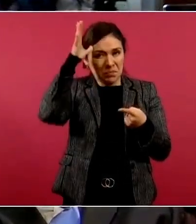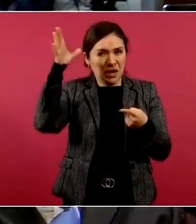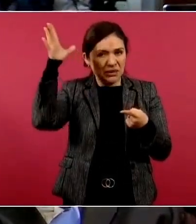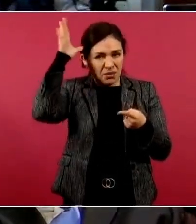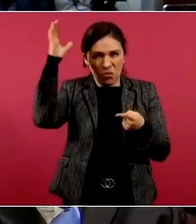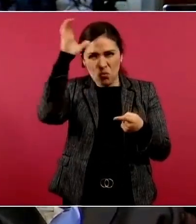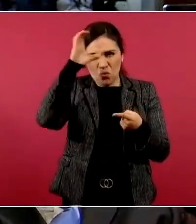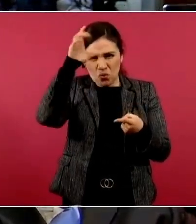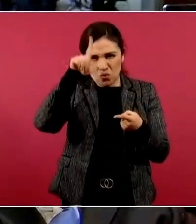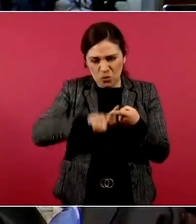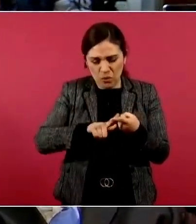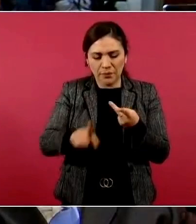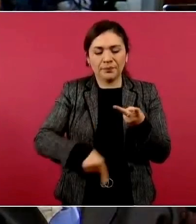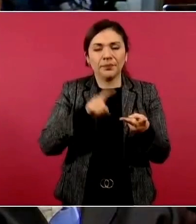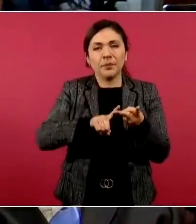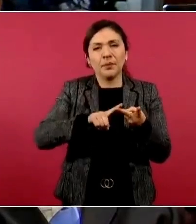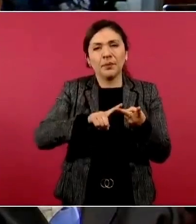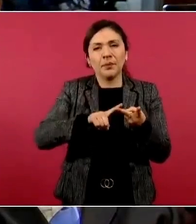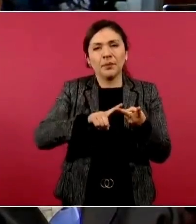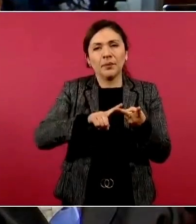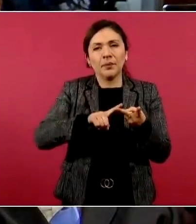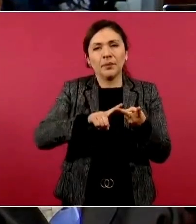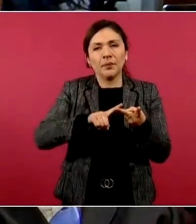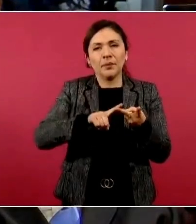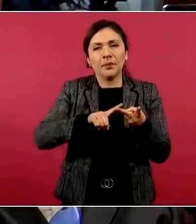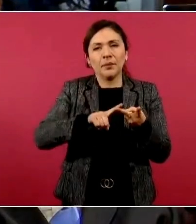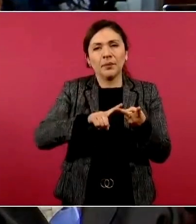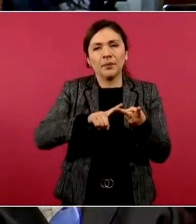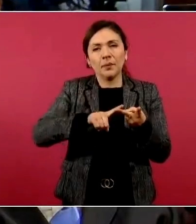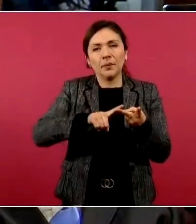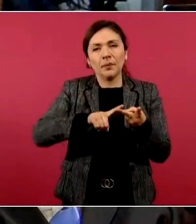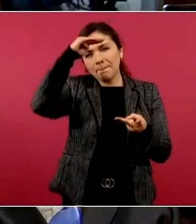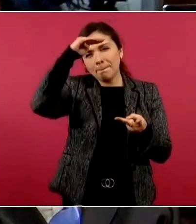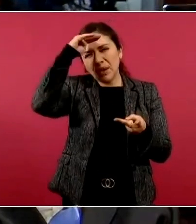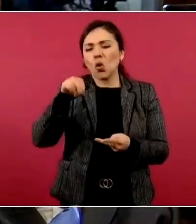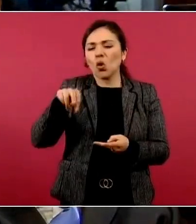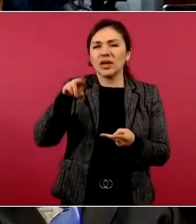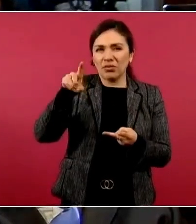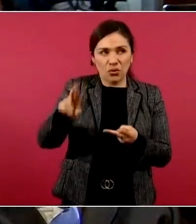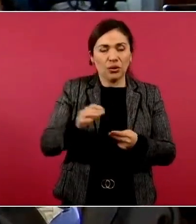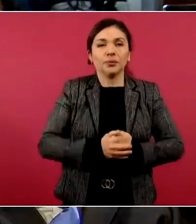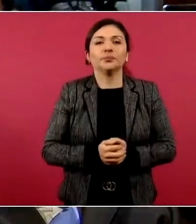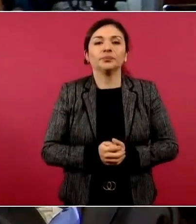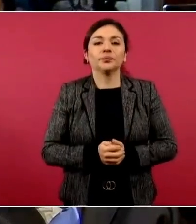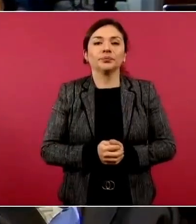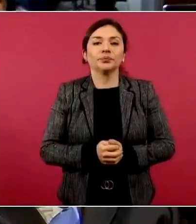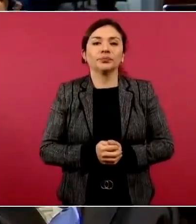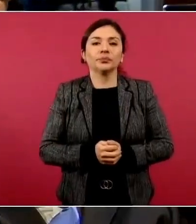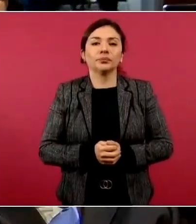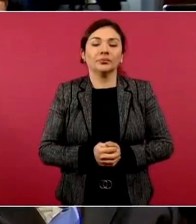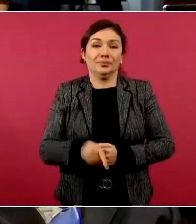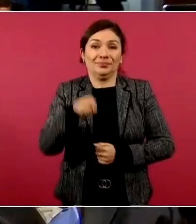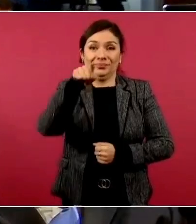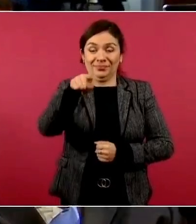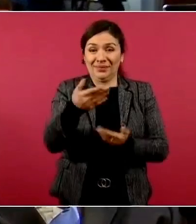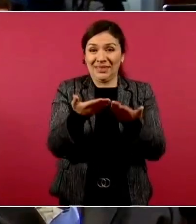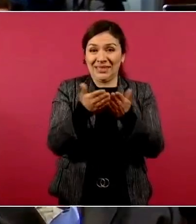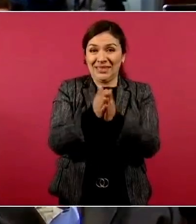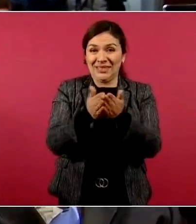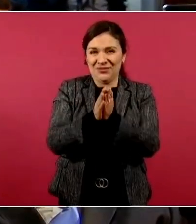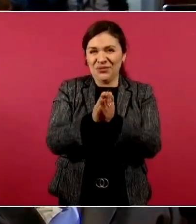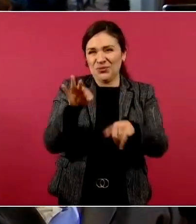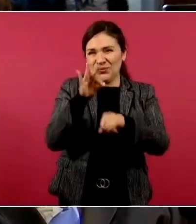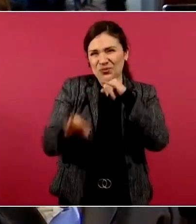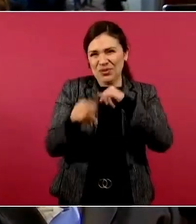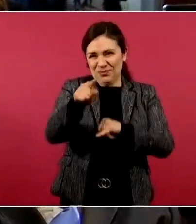y en el pensamiento conservador. Y en ese libro mencionó, en el